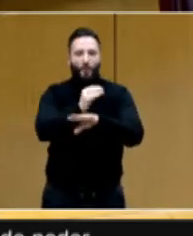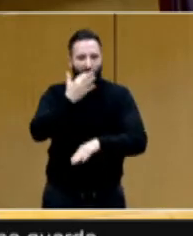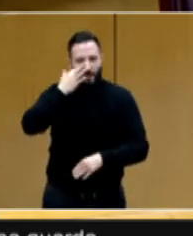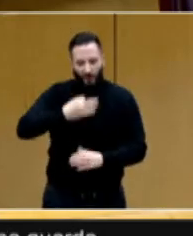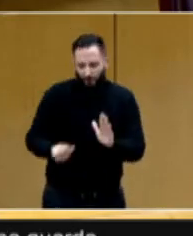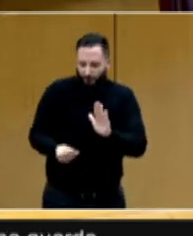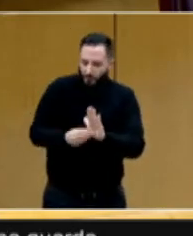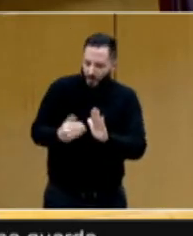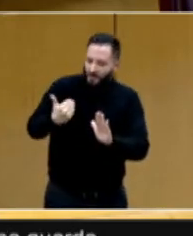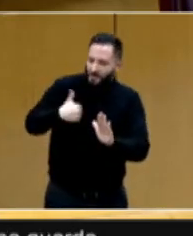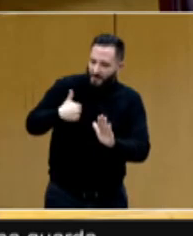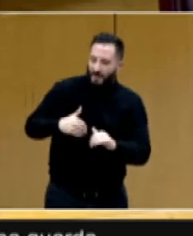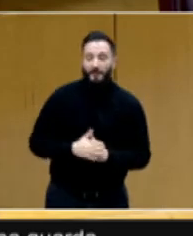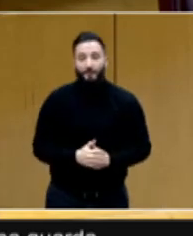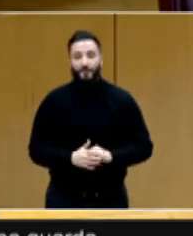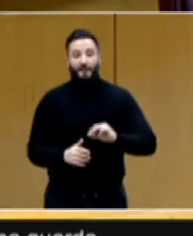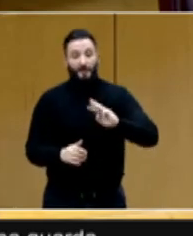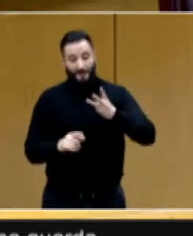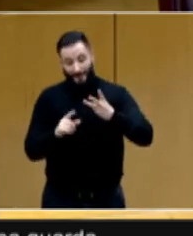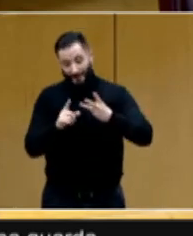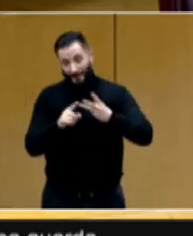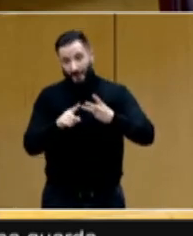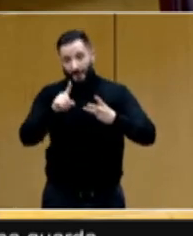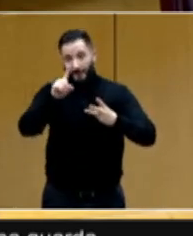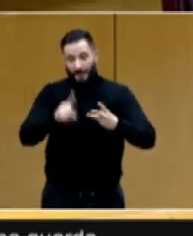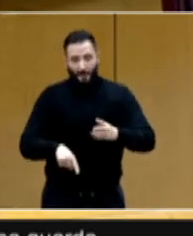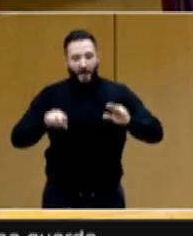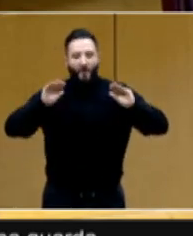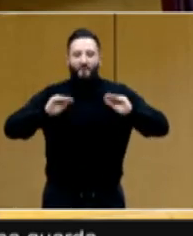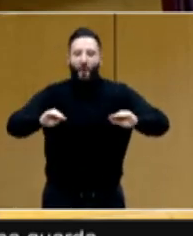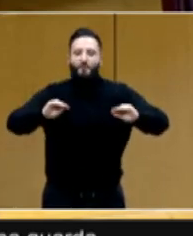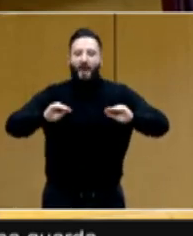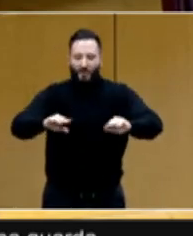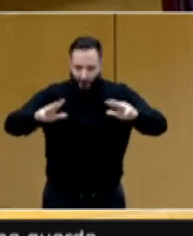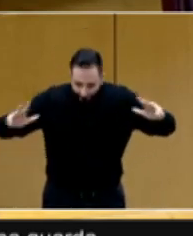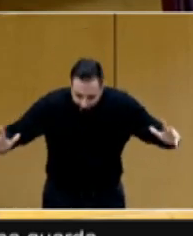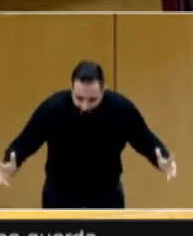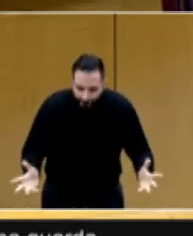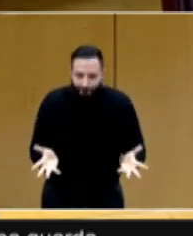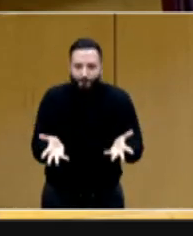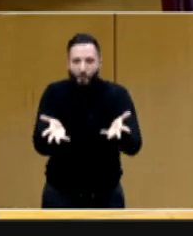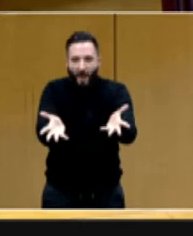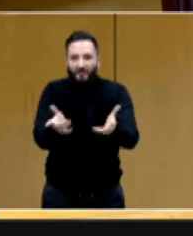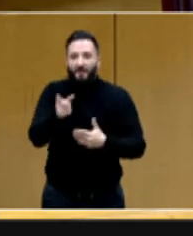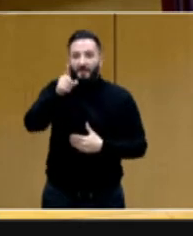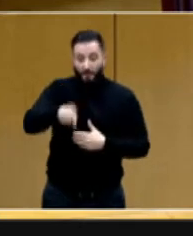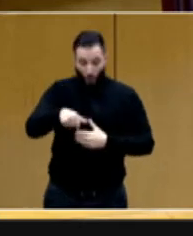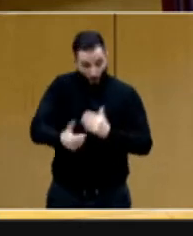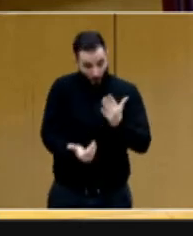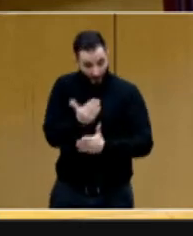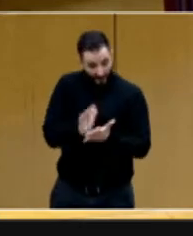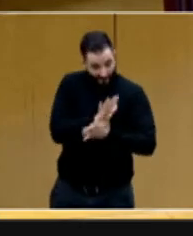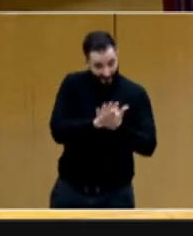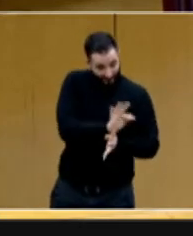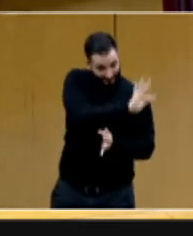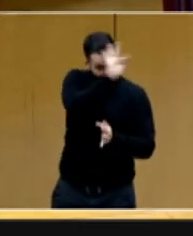impulsado además de esa coordinación la formación y aquello que se ha hablado también a la mañana tan importante de los medios los